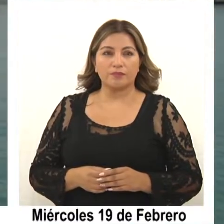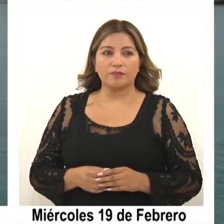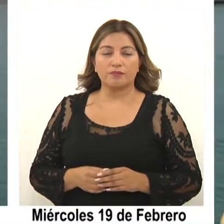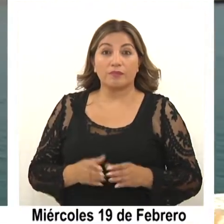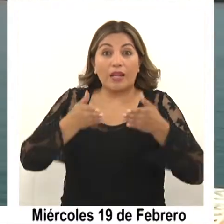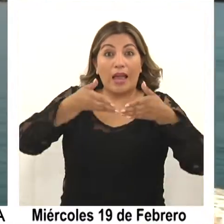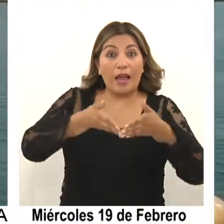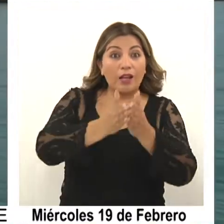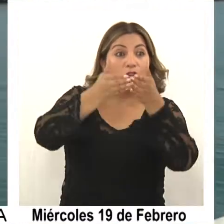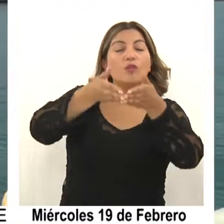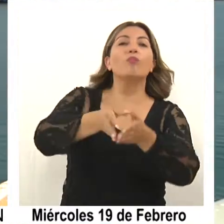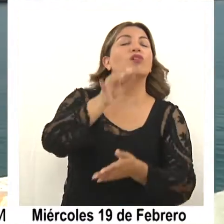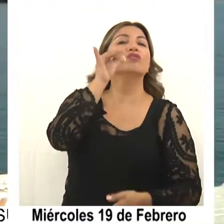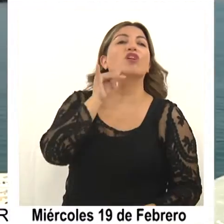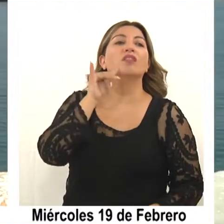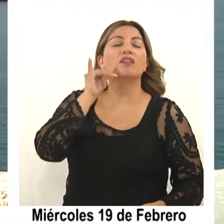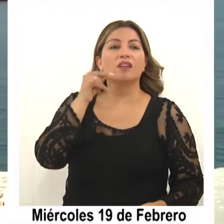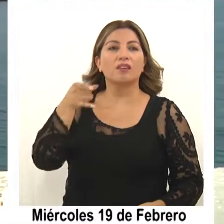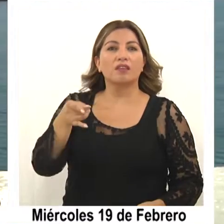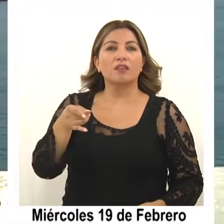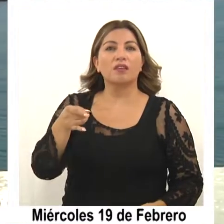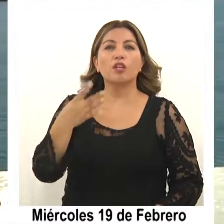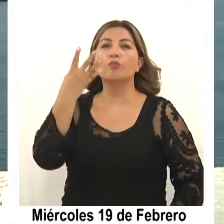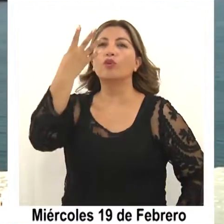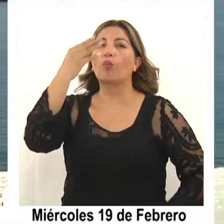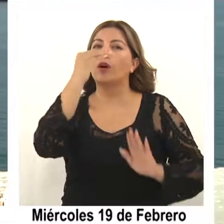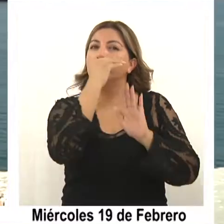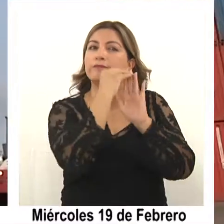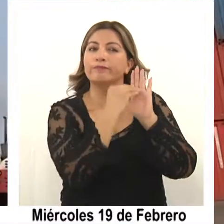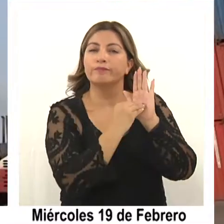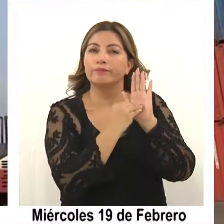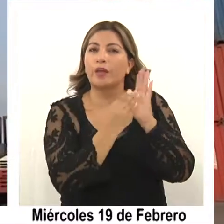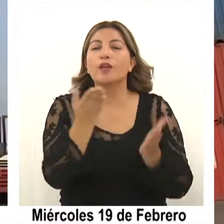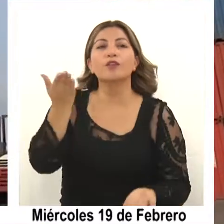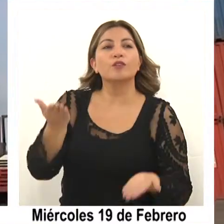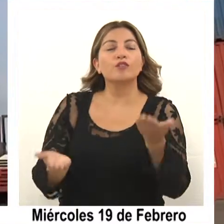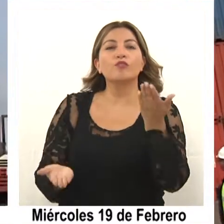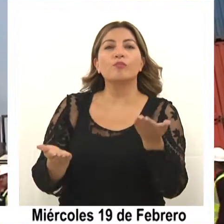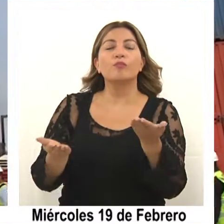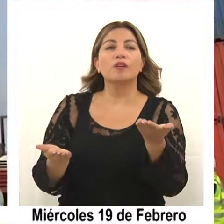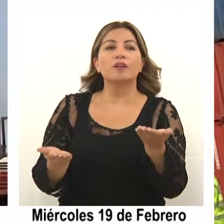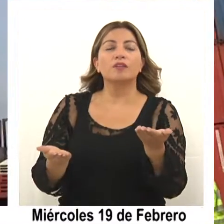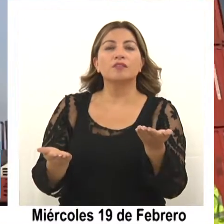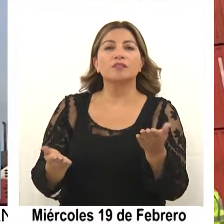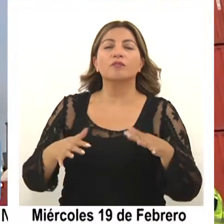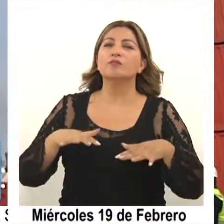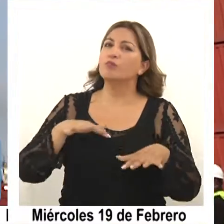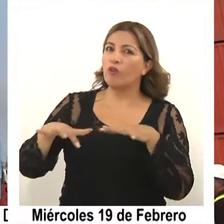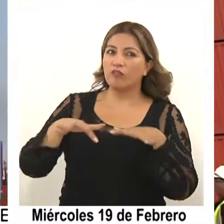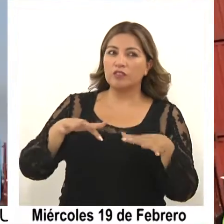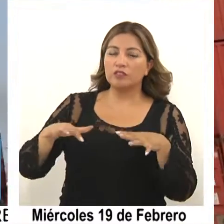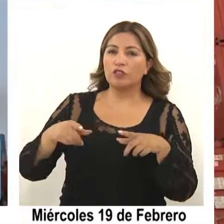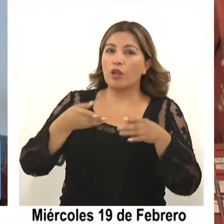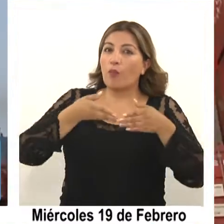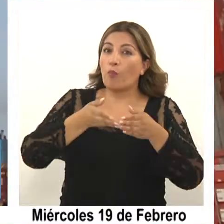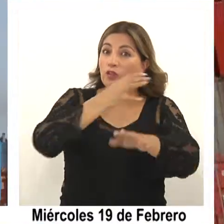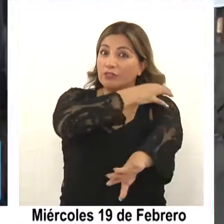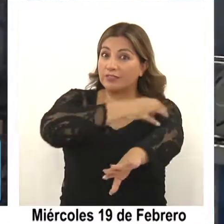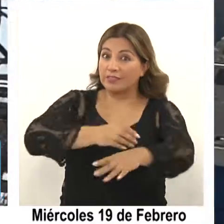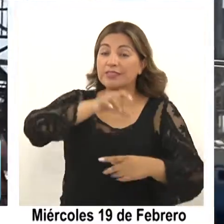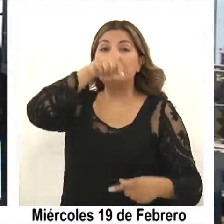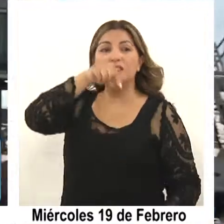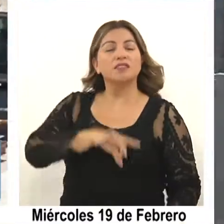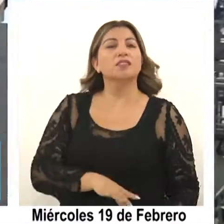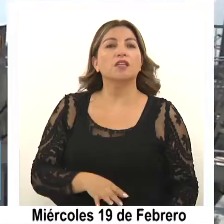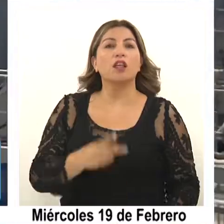el puerto de iquique se encuentra en la posición número 4 en relación a la movilización de carga de los puertos de todo el país